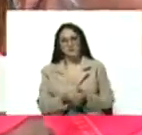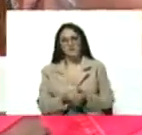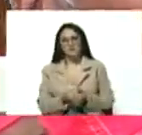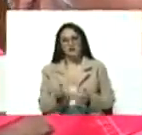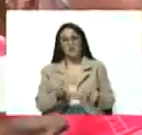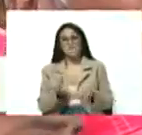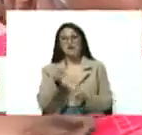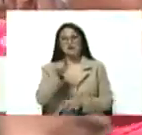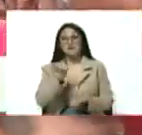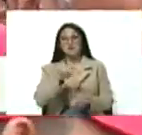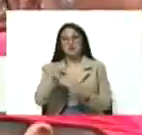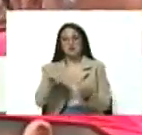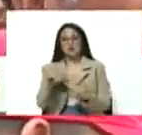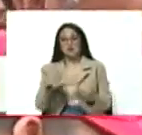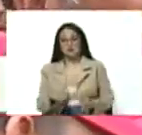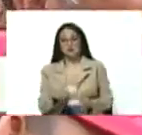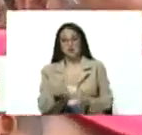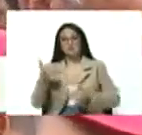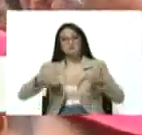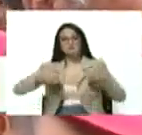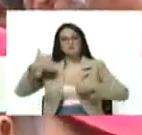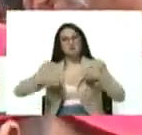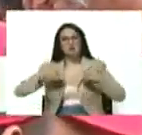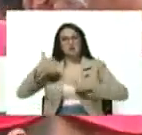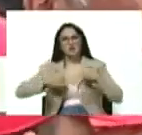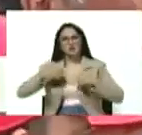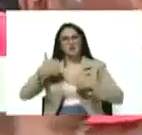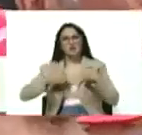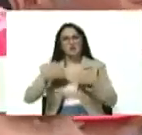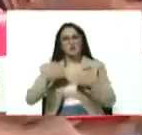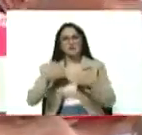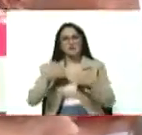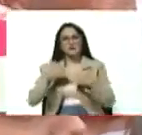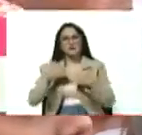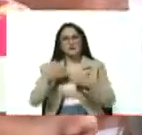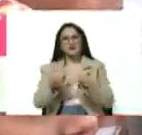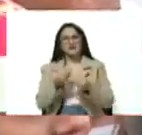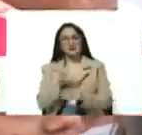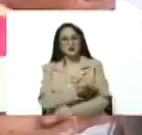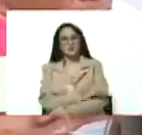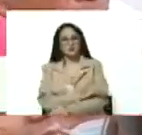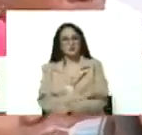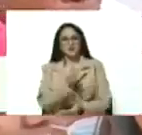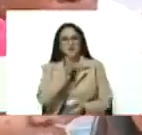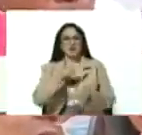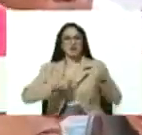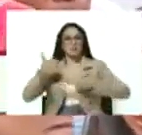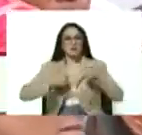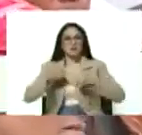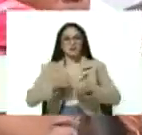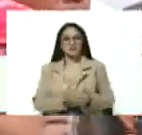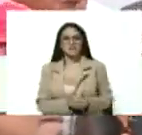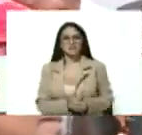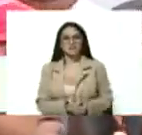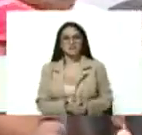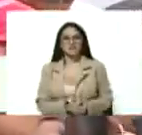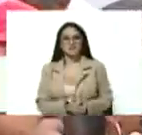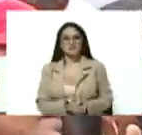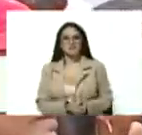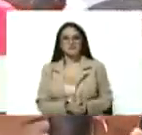camino de la revolución, y lo compara, hermanos y hermanas, con lo que está haciendo la derecha. En verdad no hay comparación. No